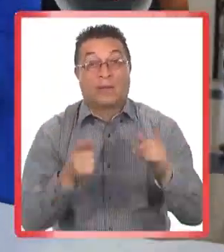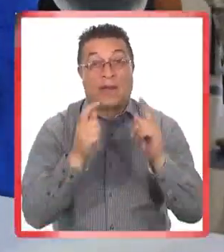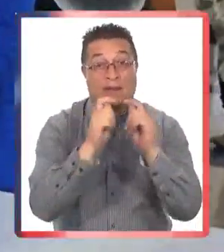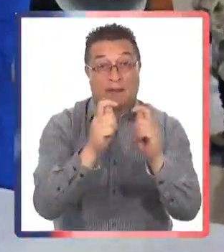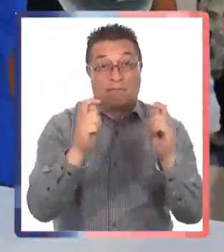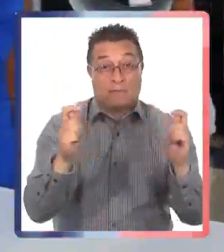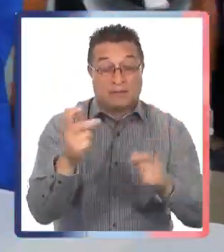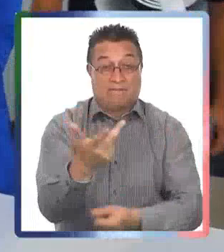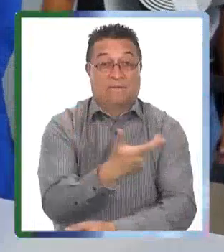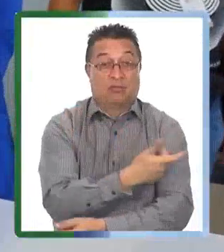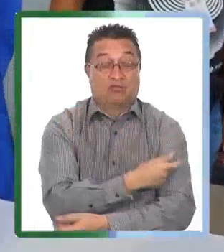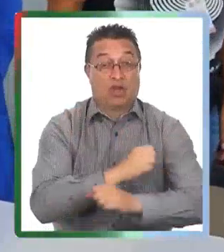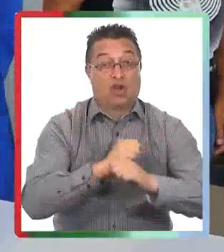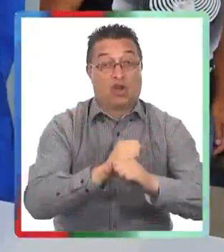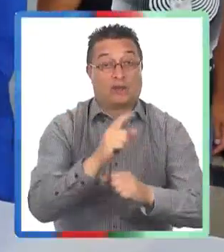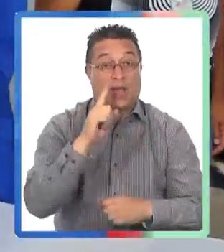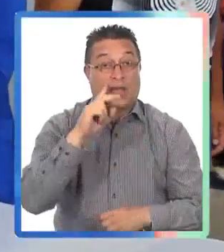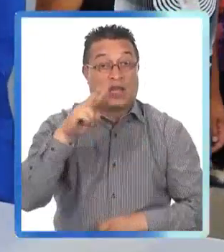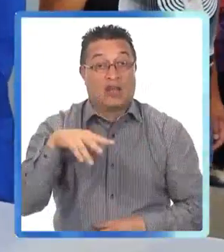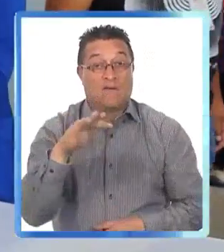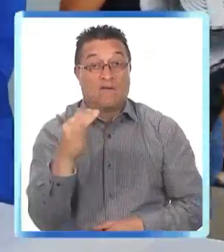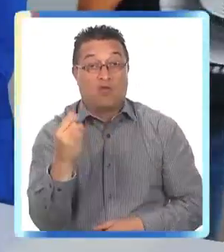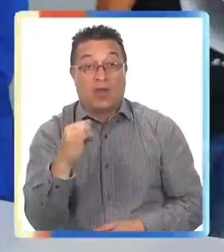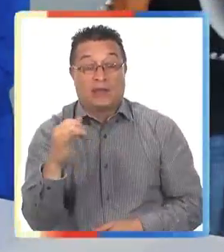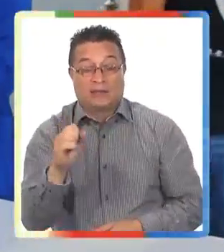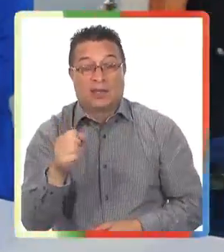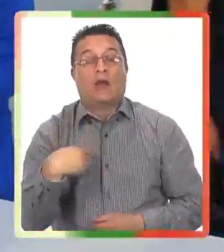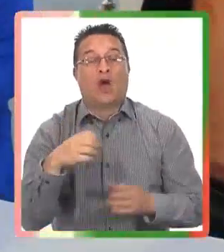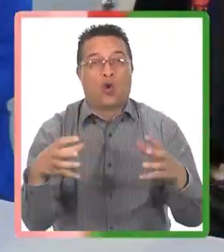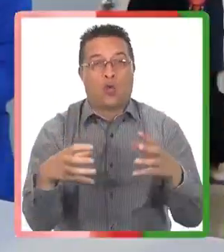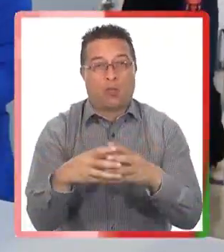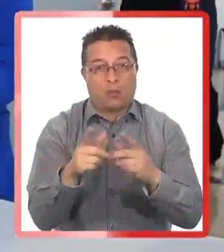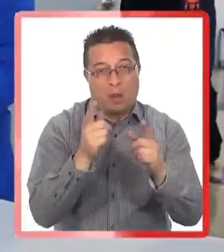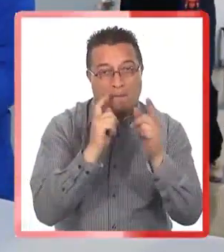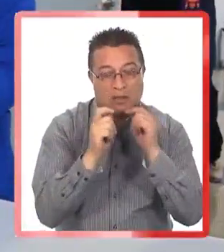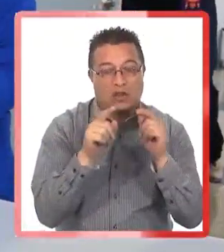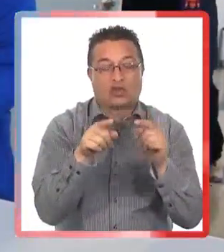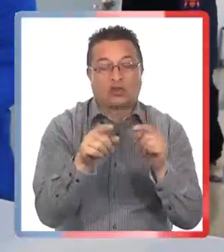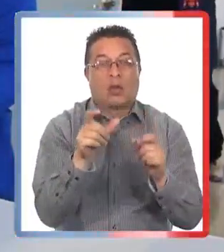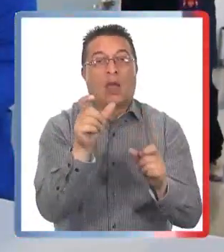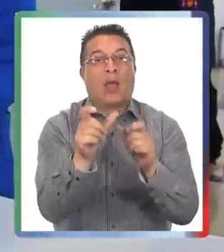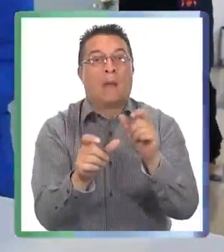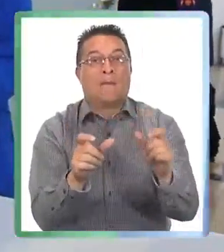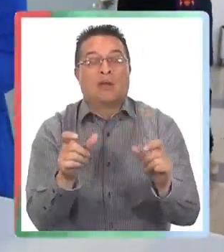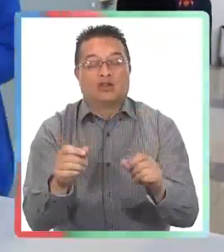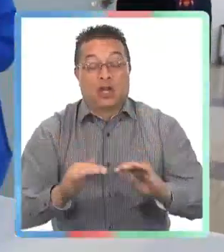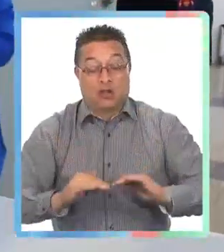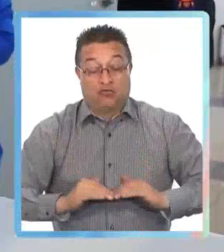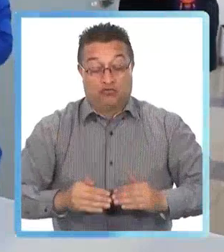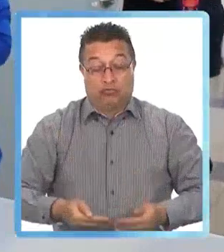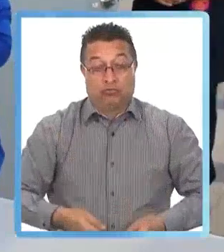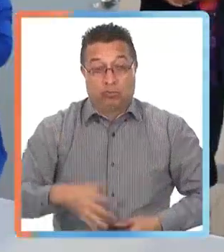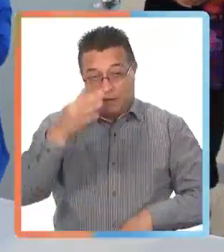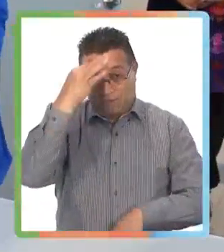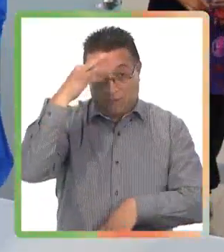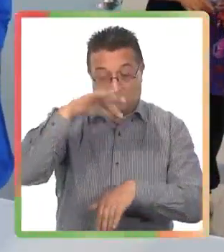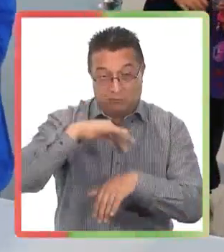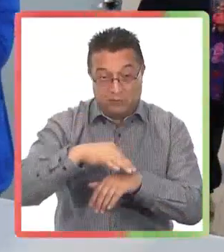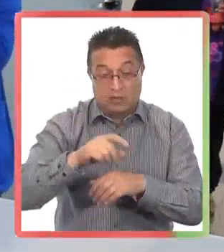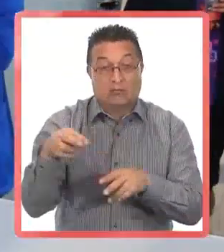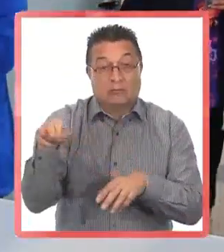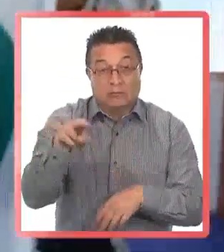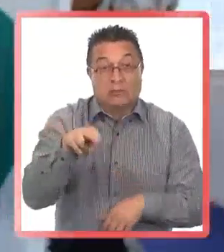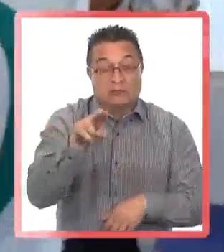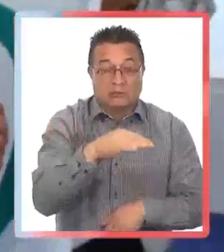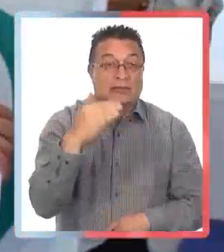La campaña de vacunación contra la influenza es para los grupos de riesgo como personas gestantes con enfermedades